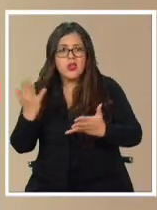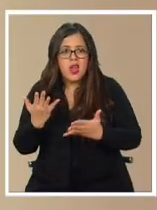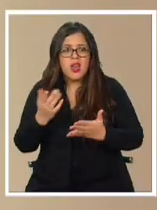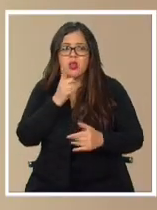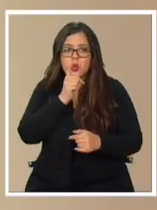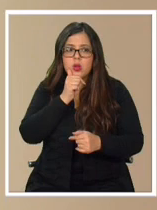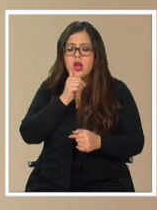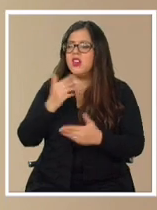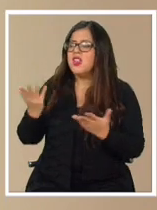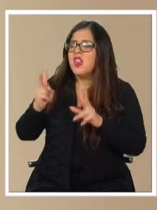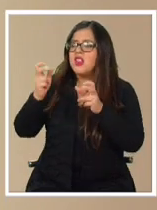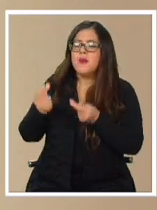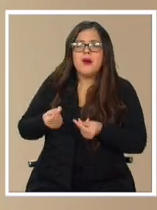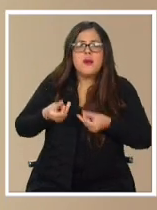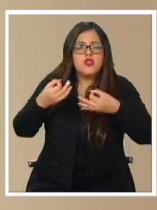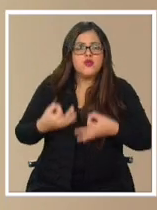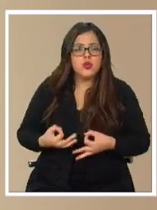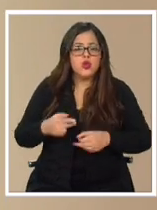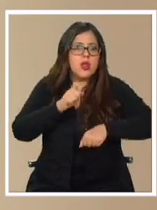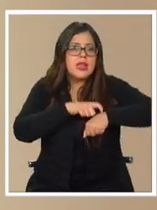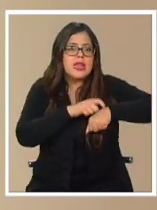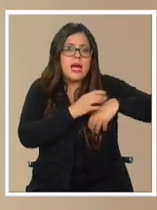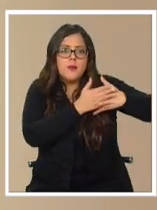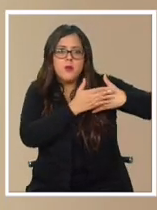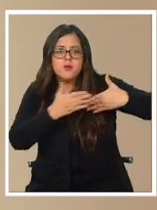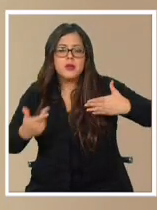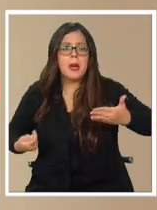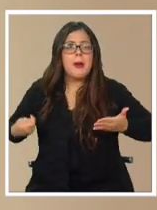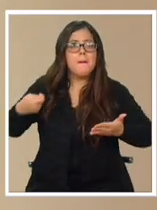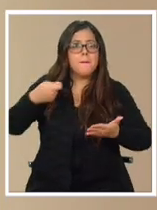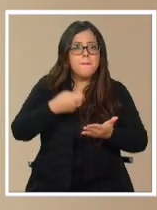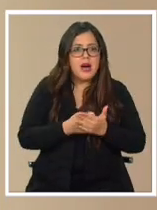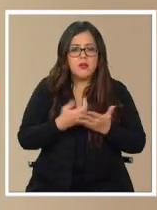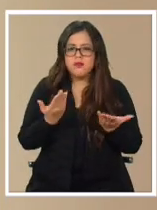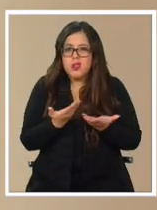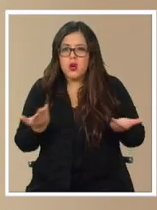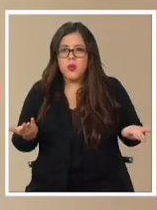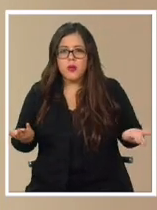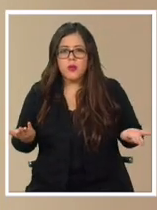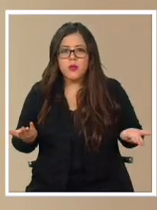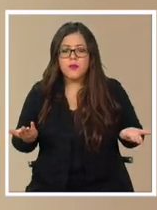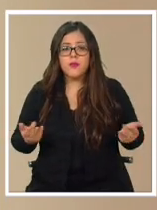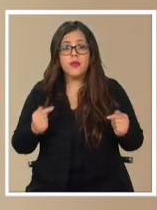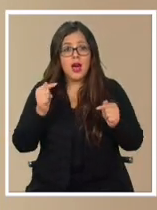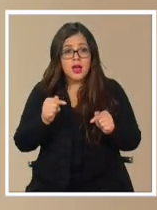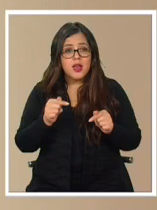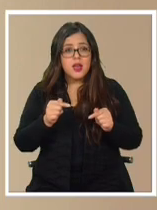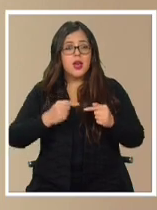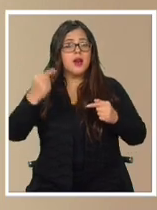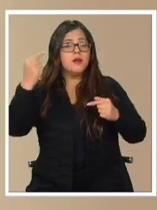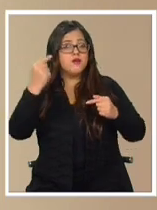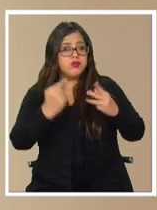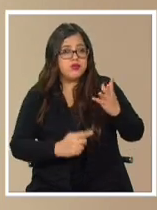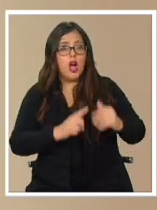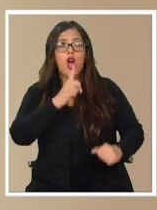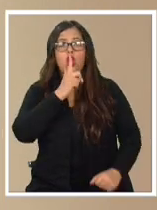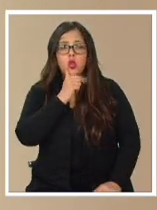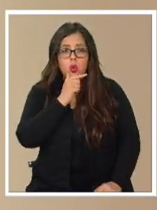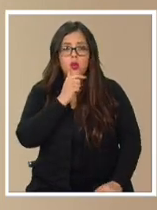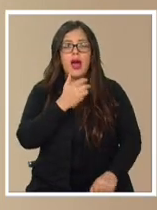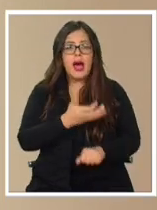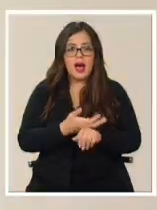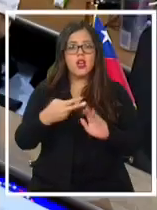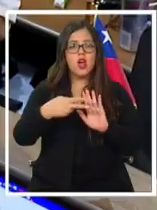define el precio justo? ¿En cuánto tiempo será el pago y de qué forma? Son muchas las incertidumbres que dejan